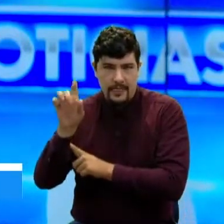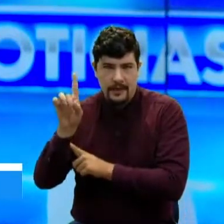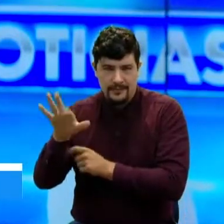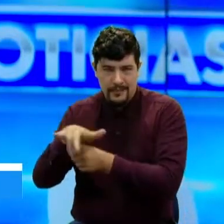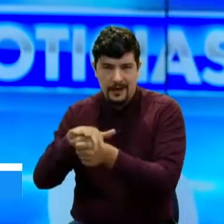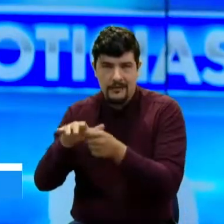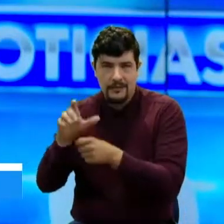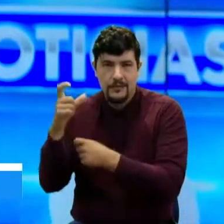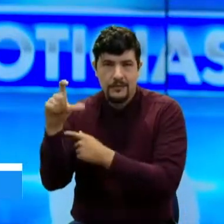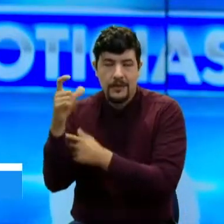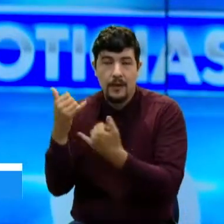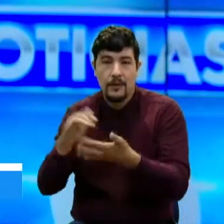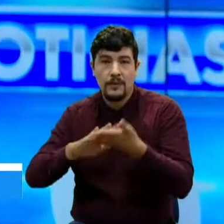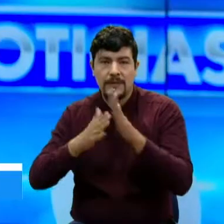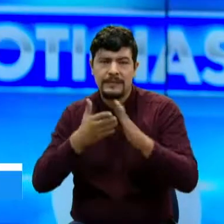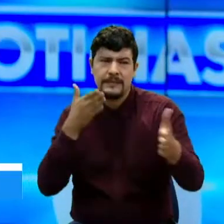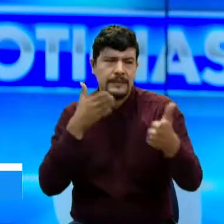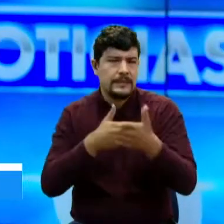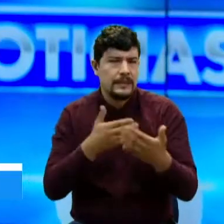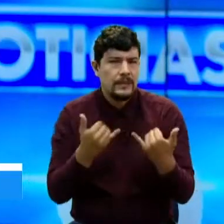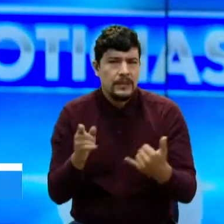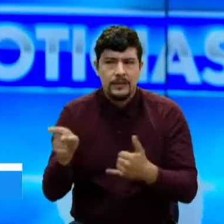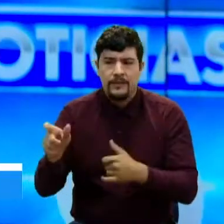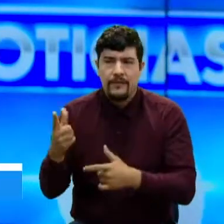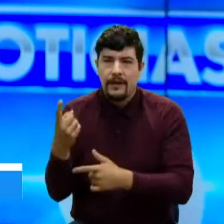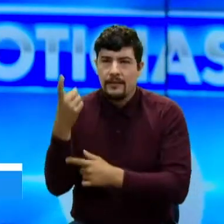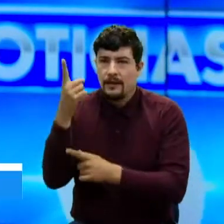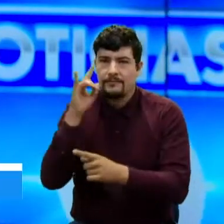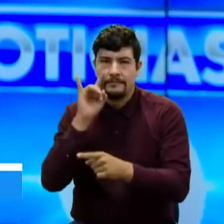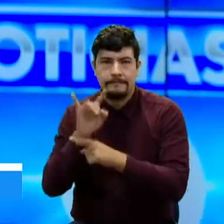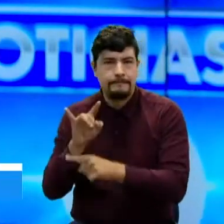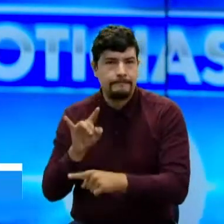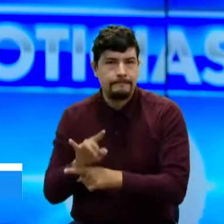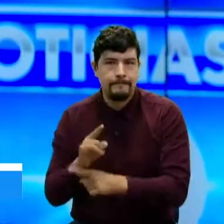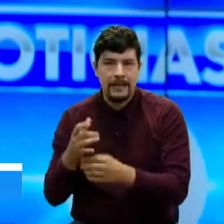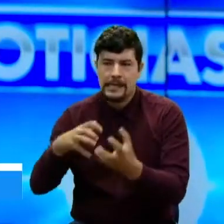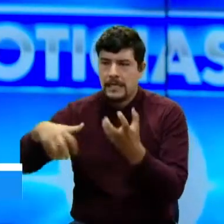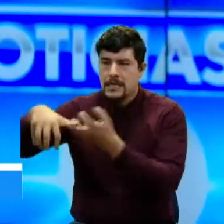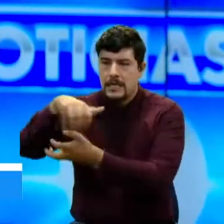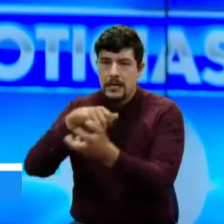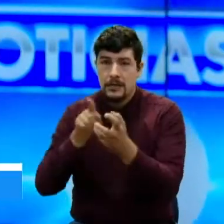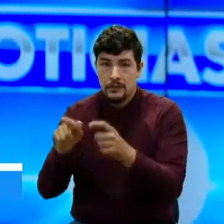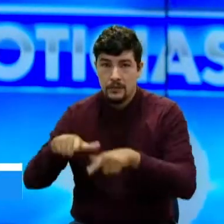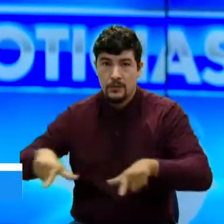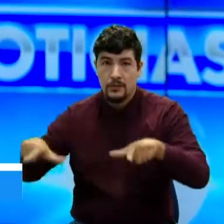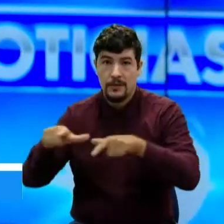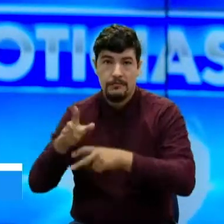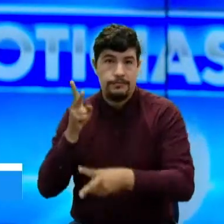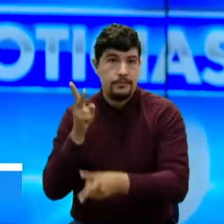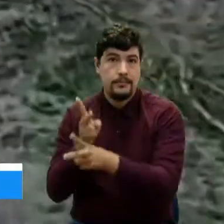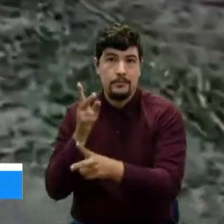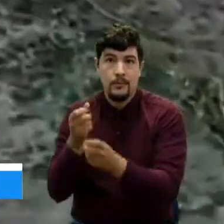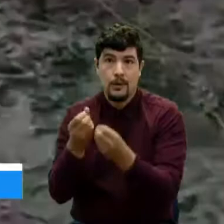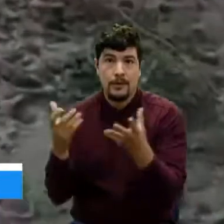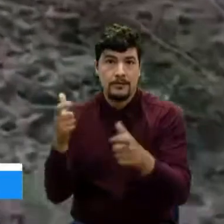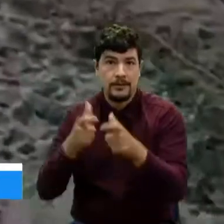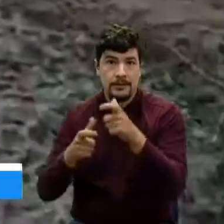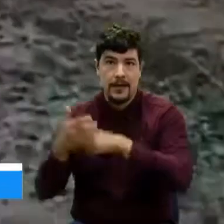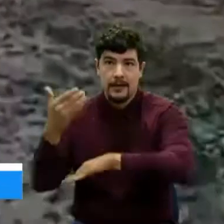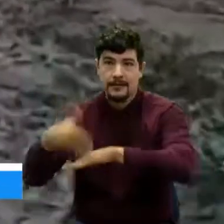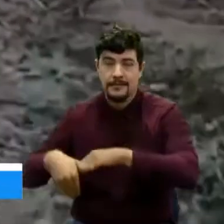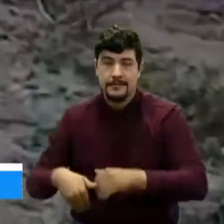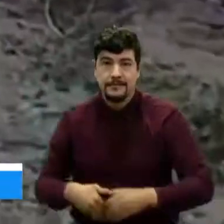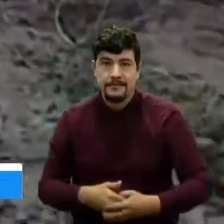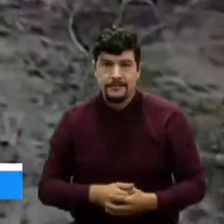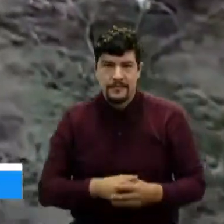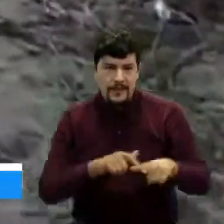la falta de control. La comunidad manifiesta que la delincuencia se ha desbordado en las calles de este sector. La